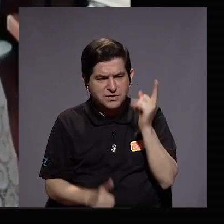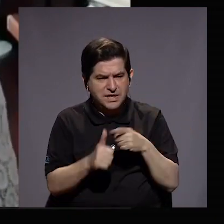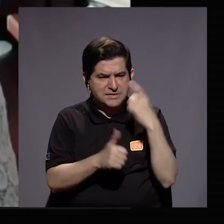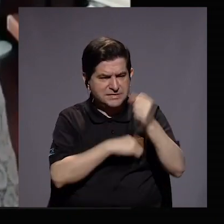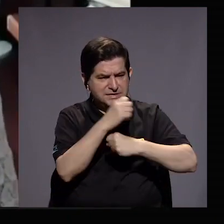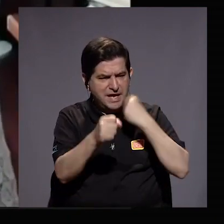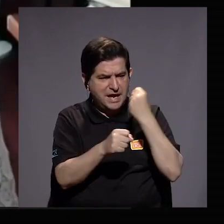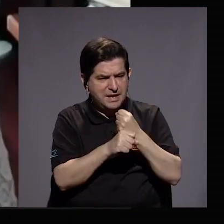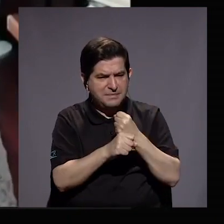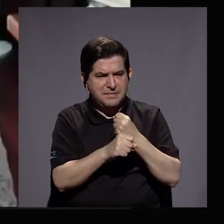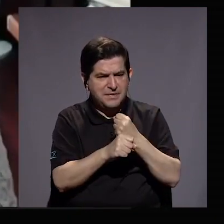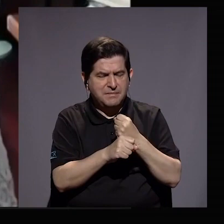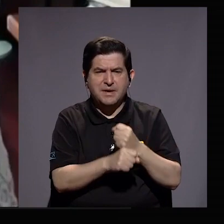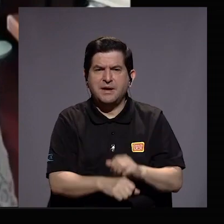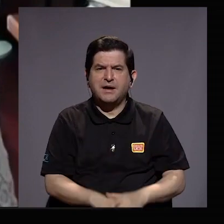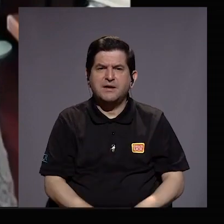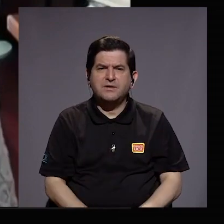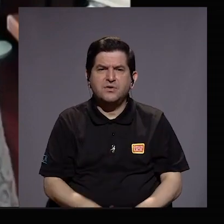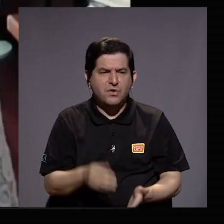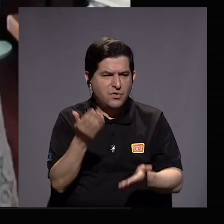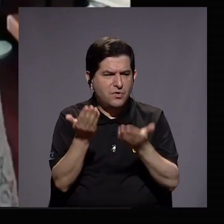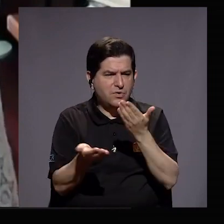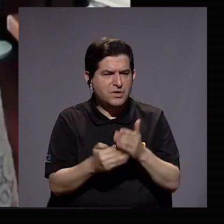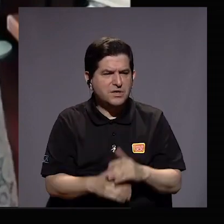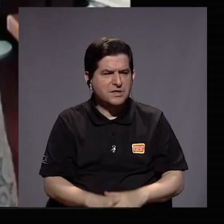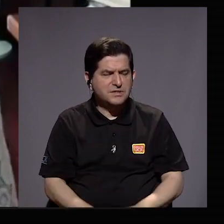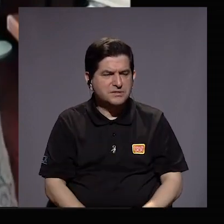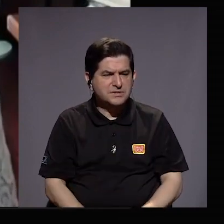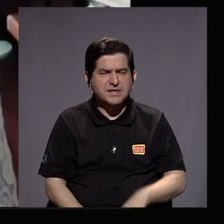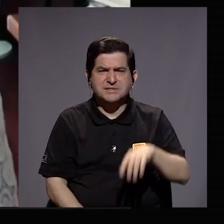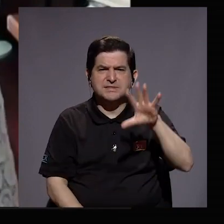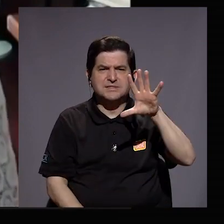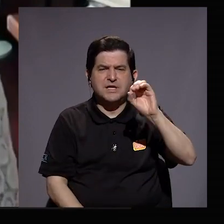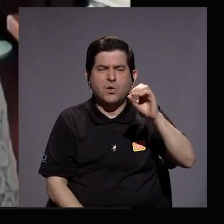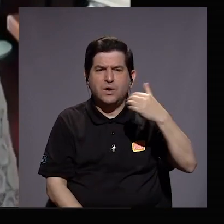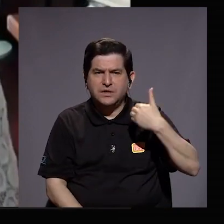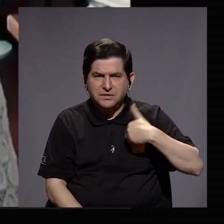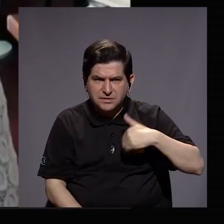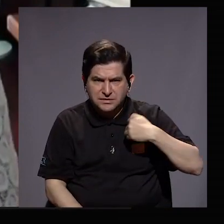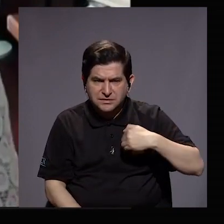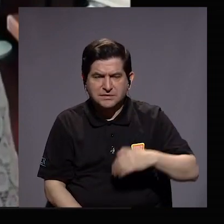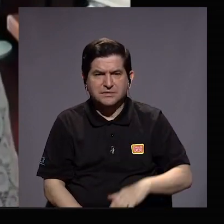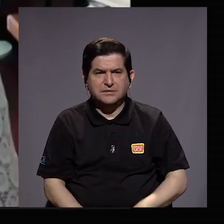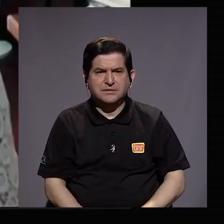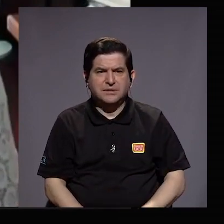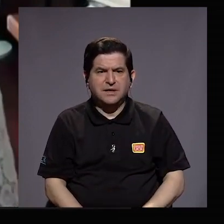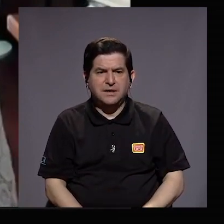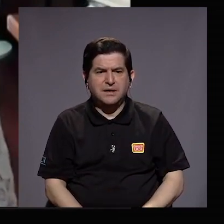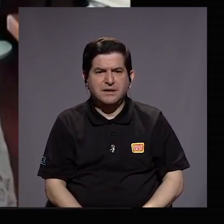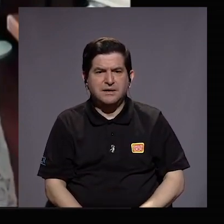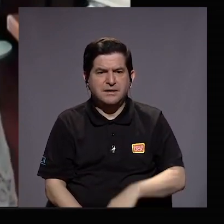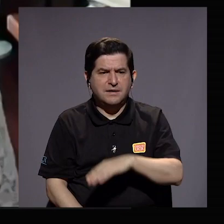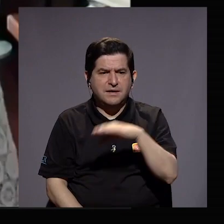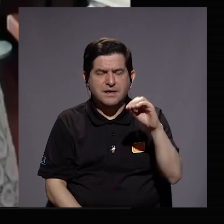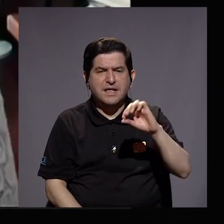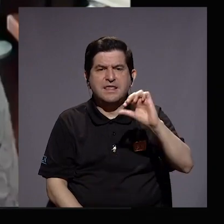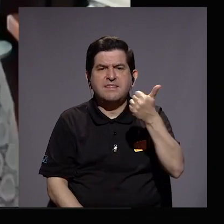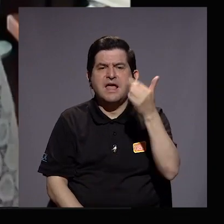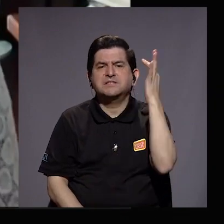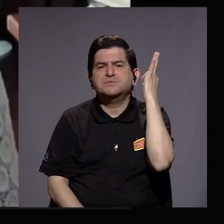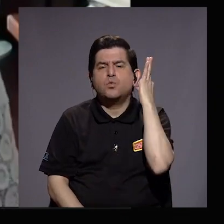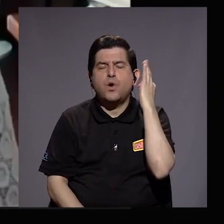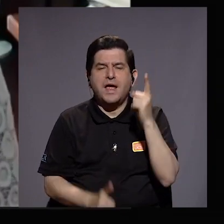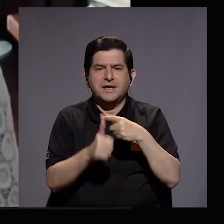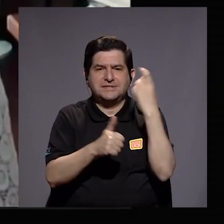El primer año éramos eran como 50 muchachos y éramos como